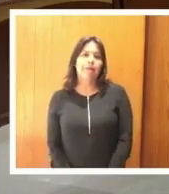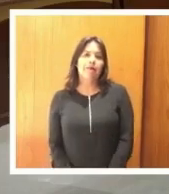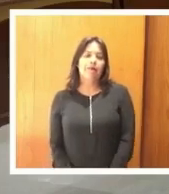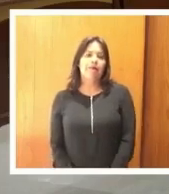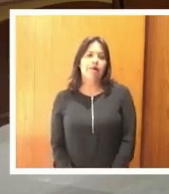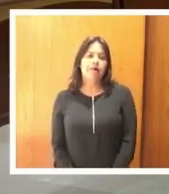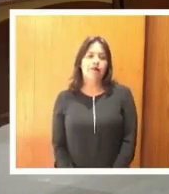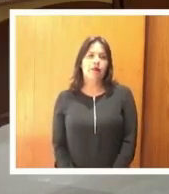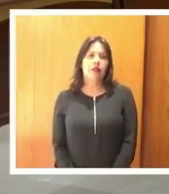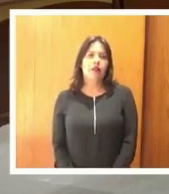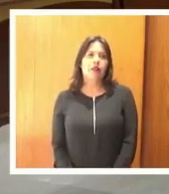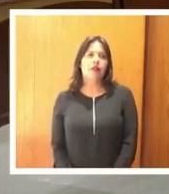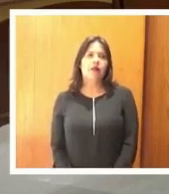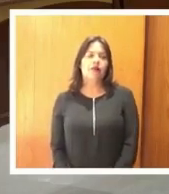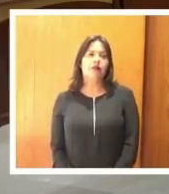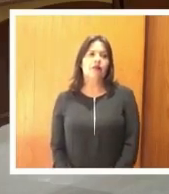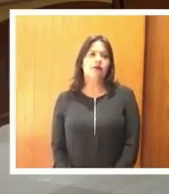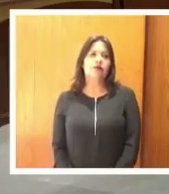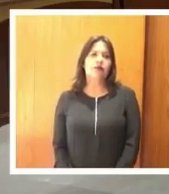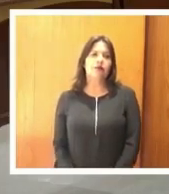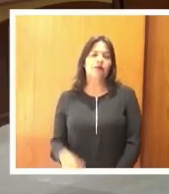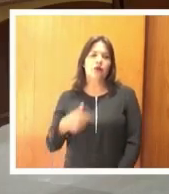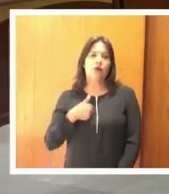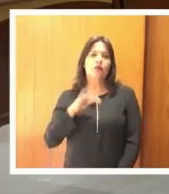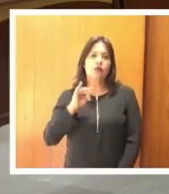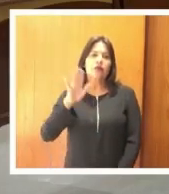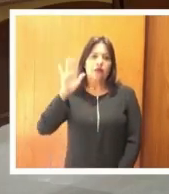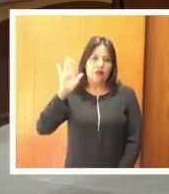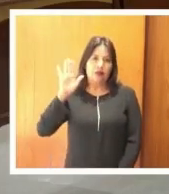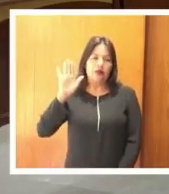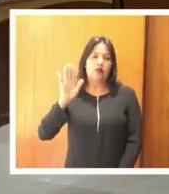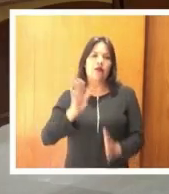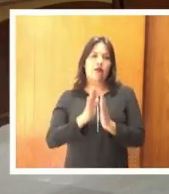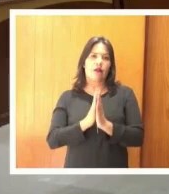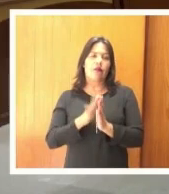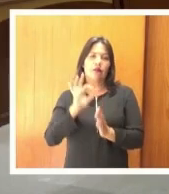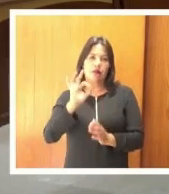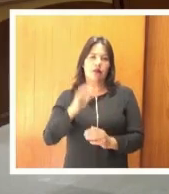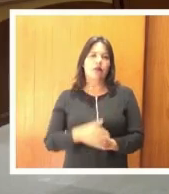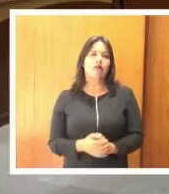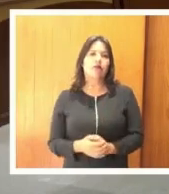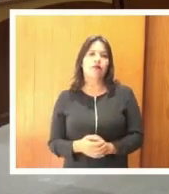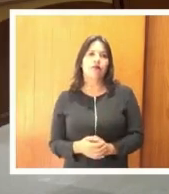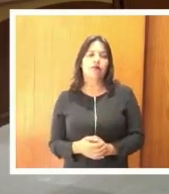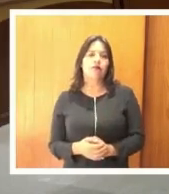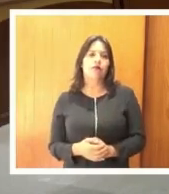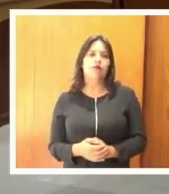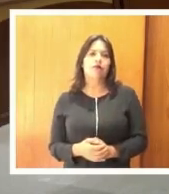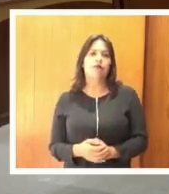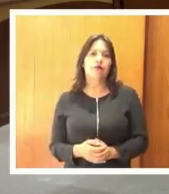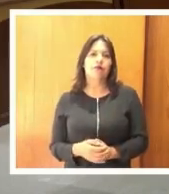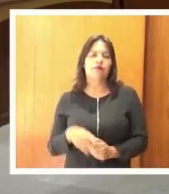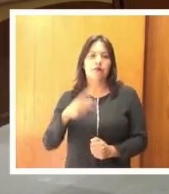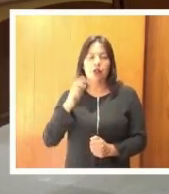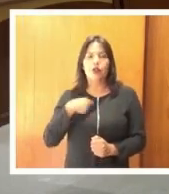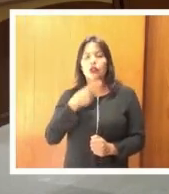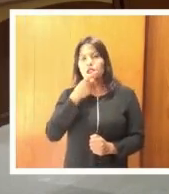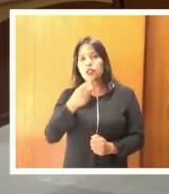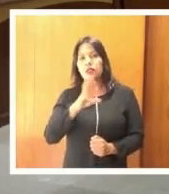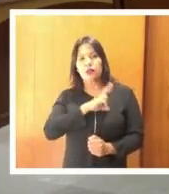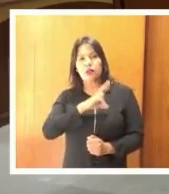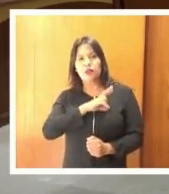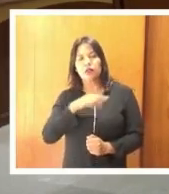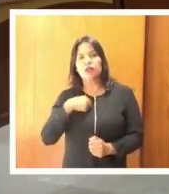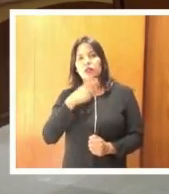Peña. A favor de los recursos de revisión listados en este bloque, señor secretario, pero emitiendo una opinión particular en el